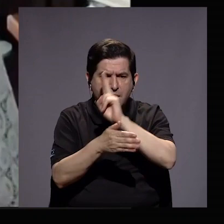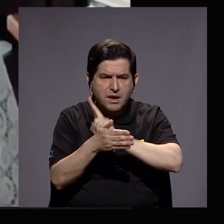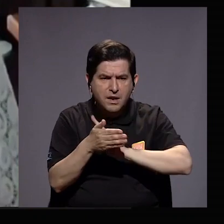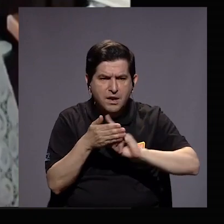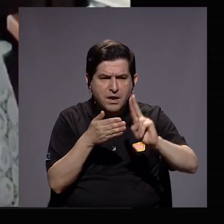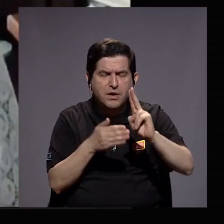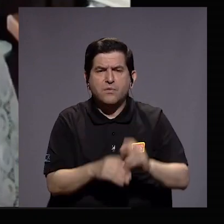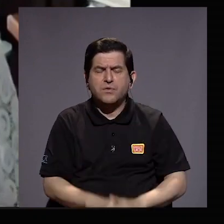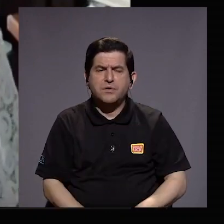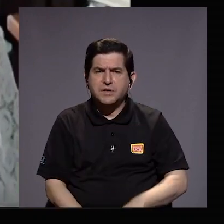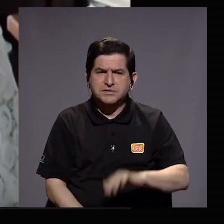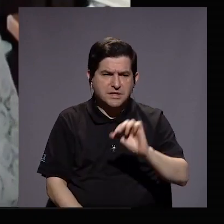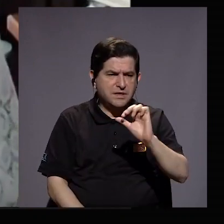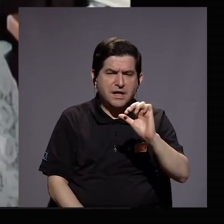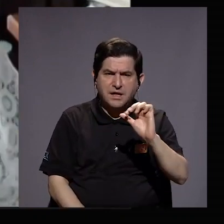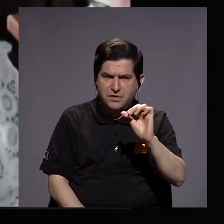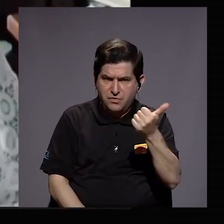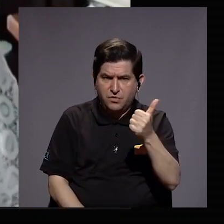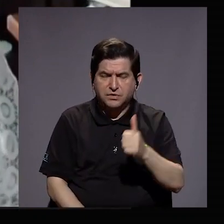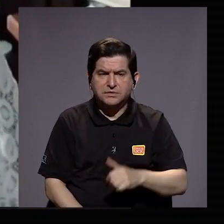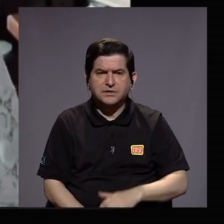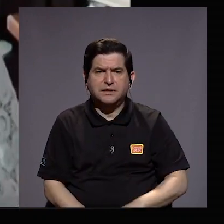universidades de Jerusalén,